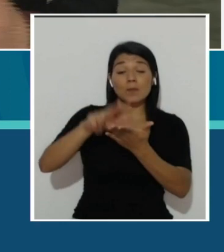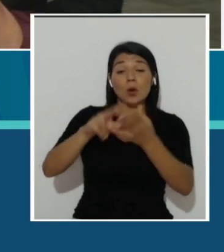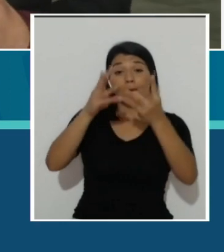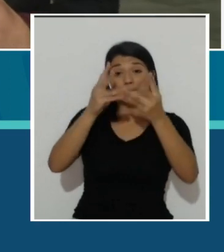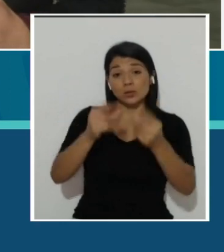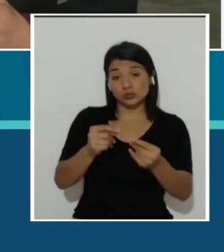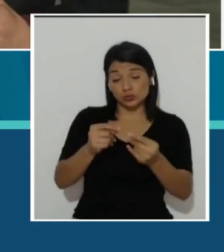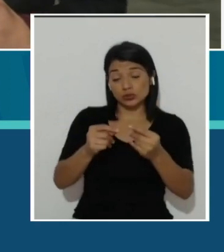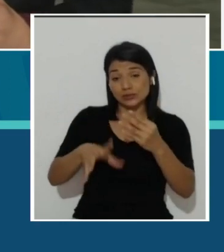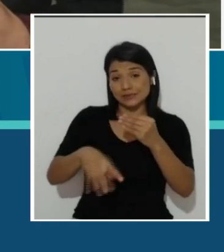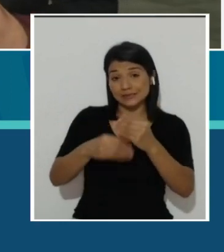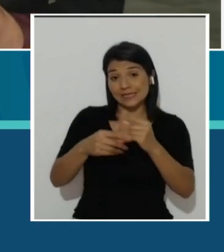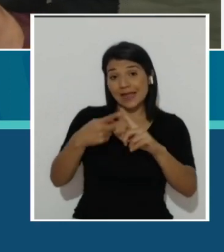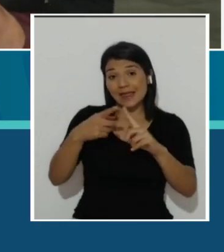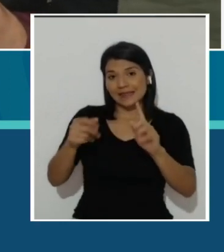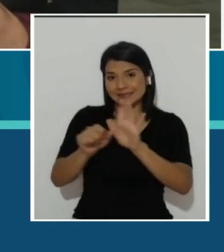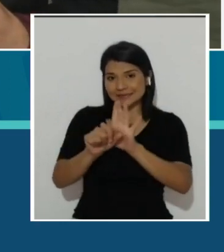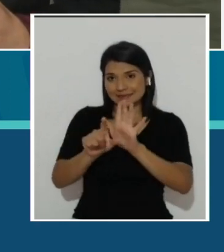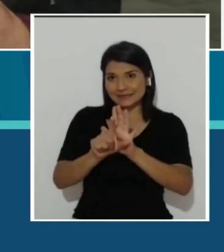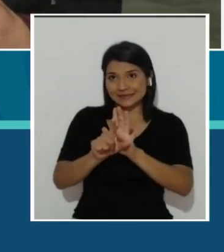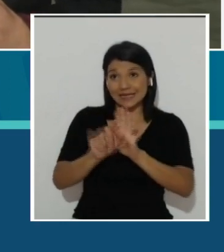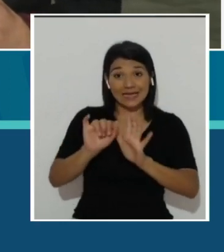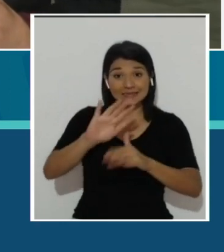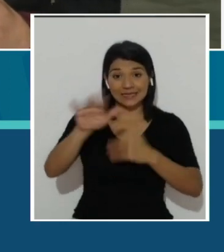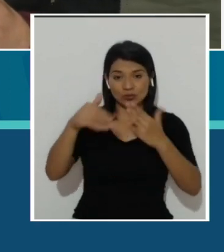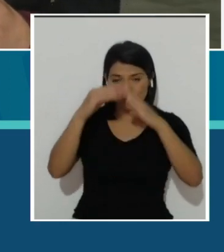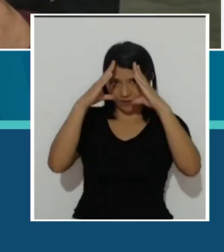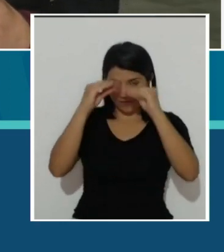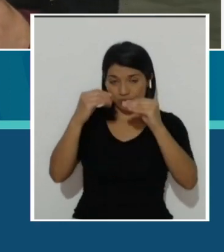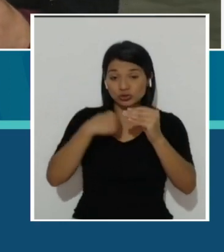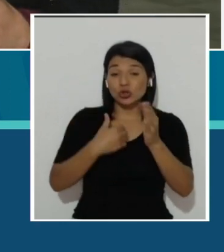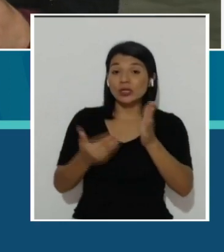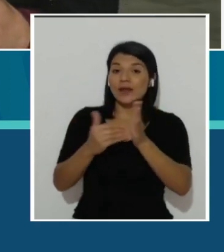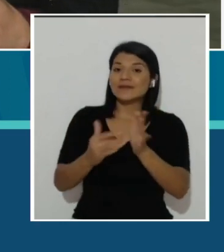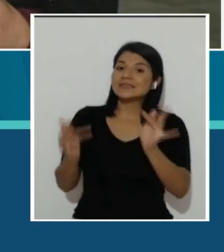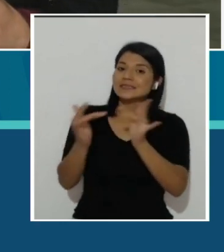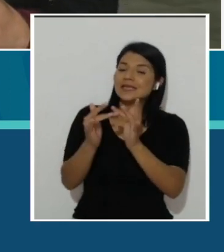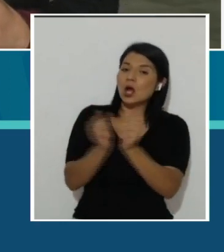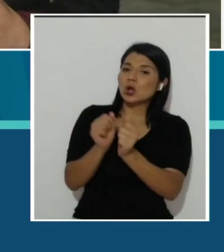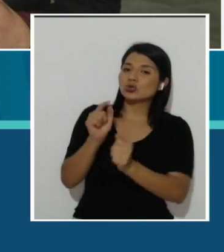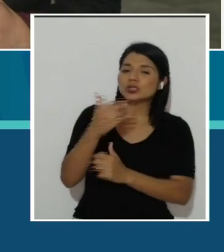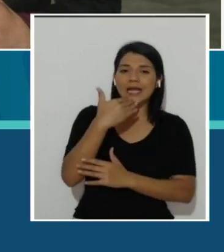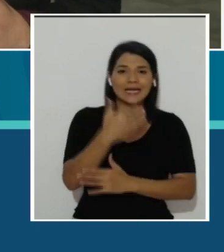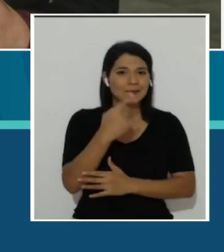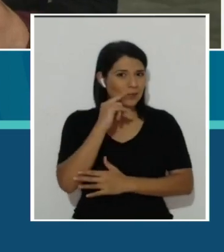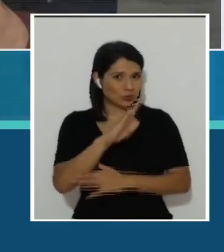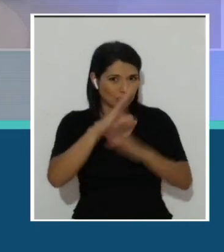Asamblea Legislativa, eso es todo. Voy con usted al estudio central. Gracias, Kenneth, por esta información. Muy buenas noches.